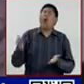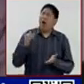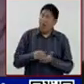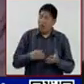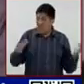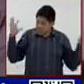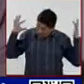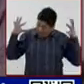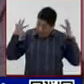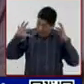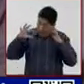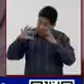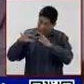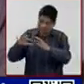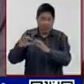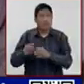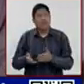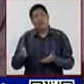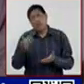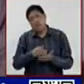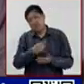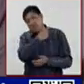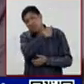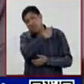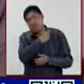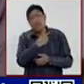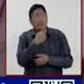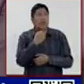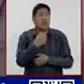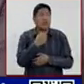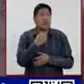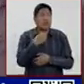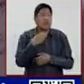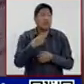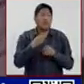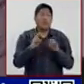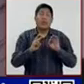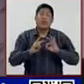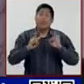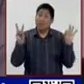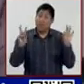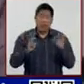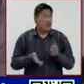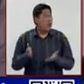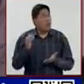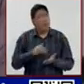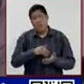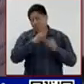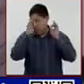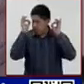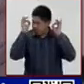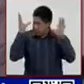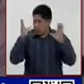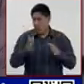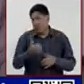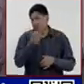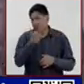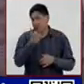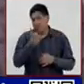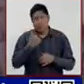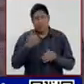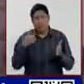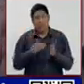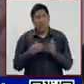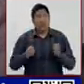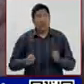nuevamente vengan los cocaleros del mercado de Villa Fátima y puedan ocasionar nuevamente serios daños a los